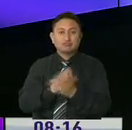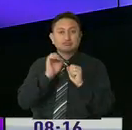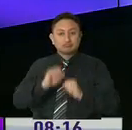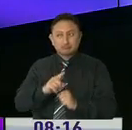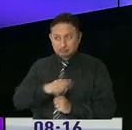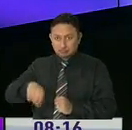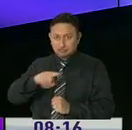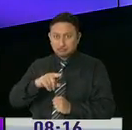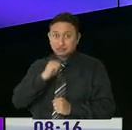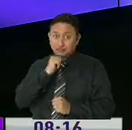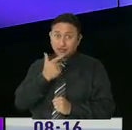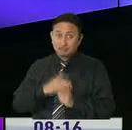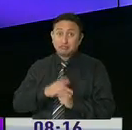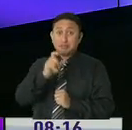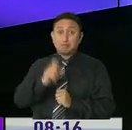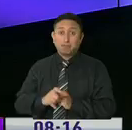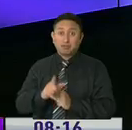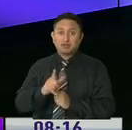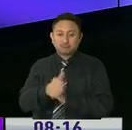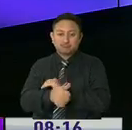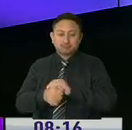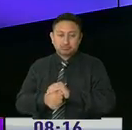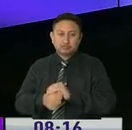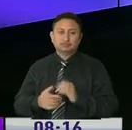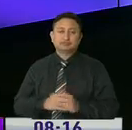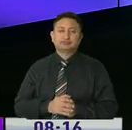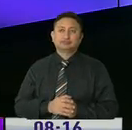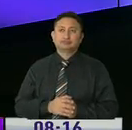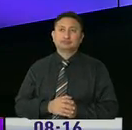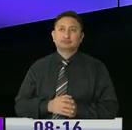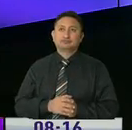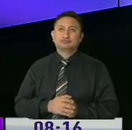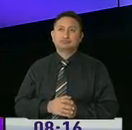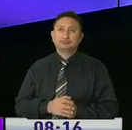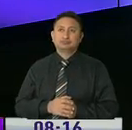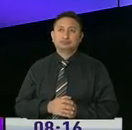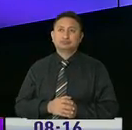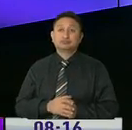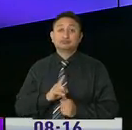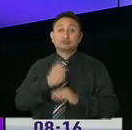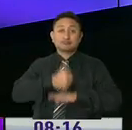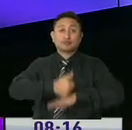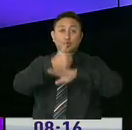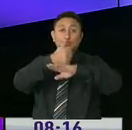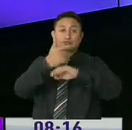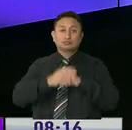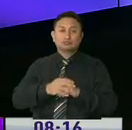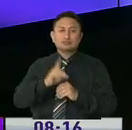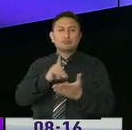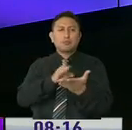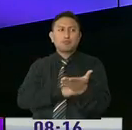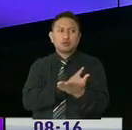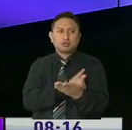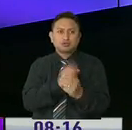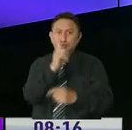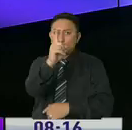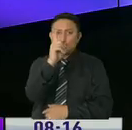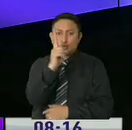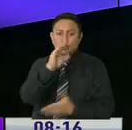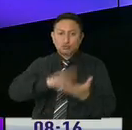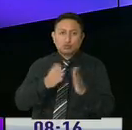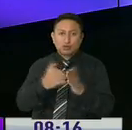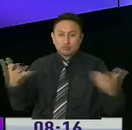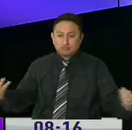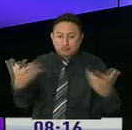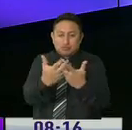está, los pillos, los vergüenzas van a seguir haciendo las suyas. Y sobre todo autoridades, un proyecto concreto con la comunidad y con